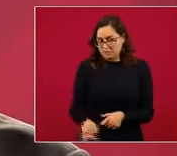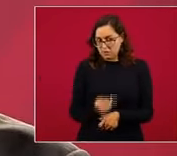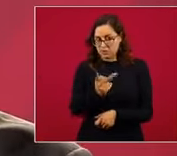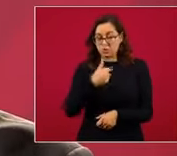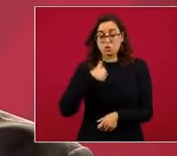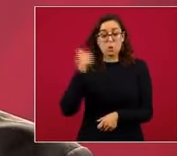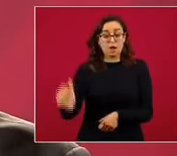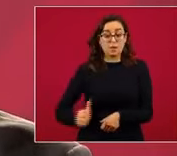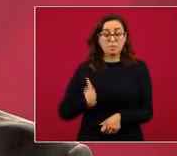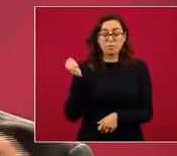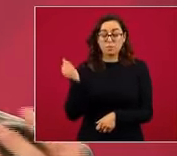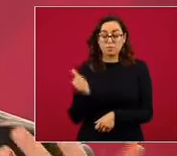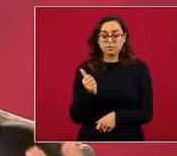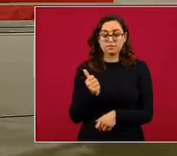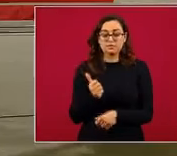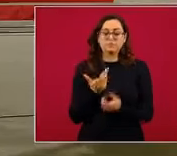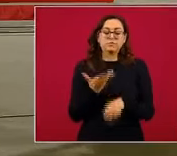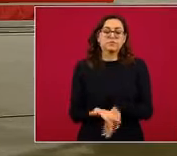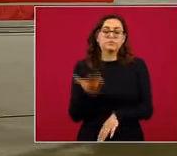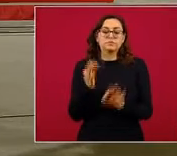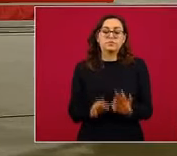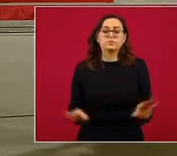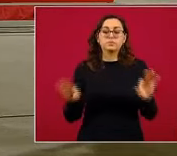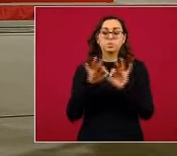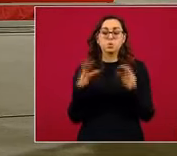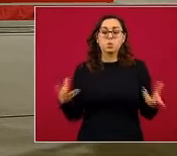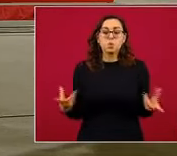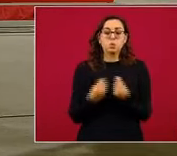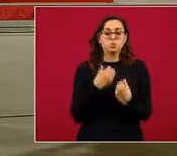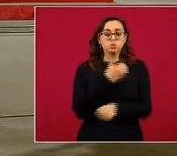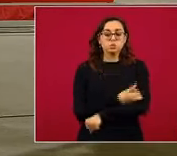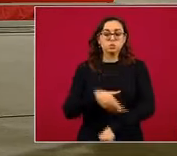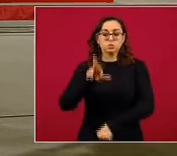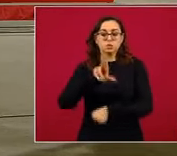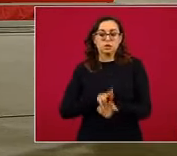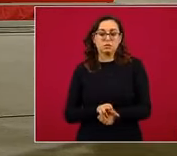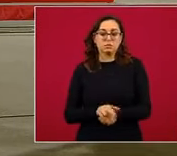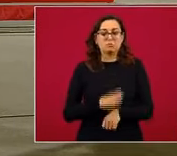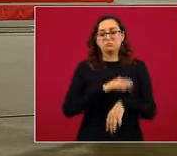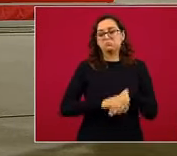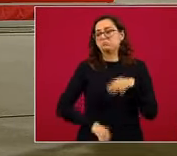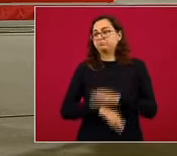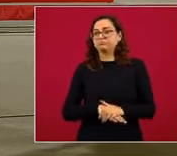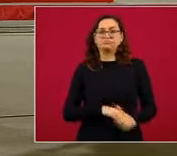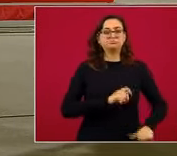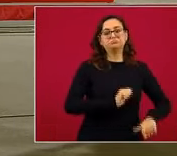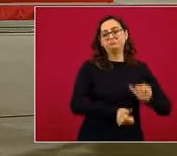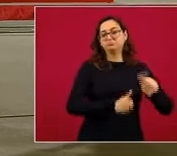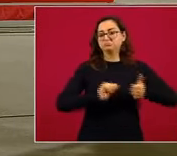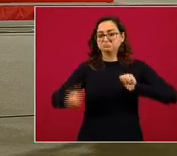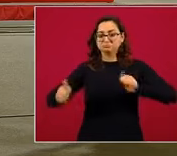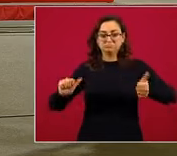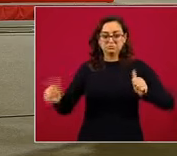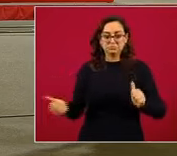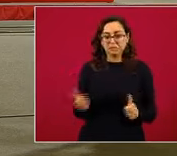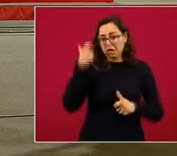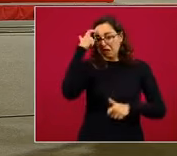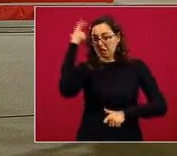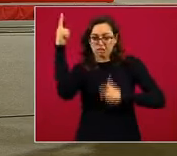para recalcar la importancia de coordinación. Aquí no es de que cada quien se le ocurra hacer una cosa o la otra.